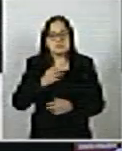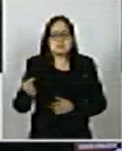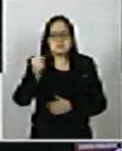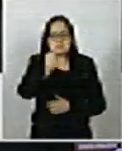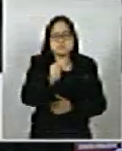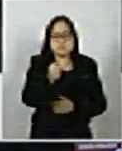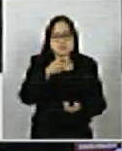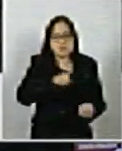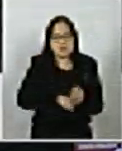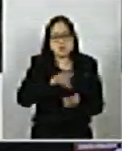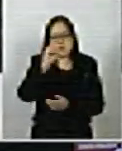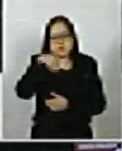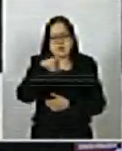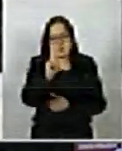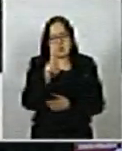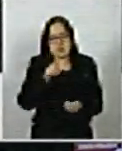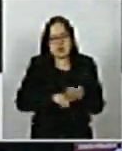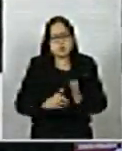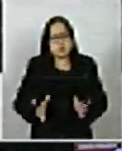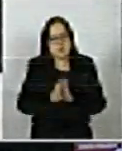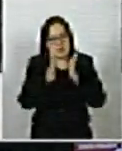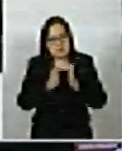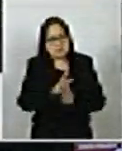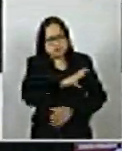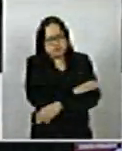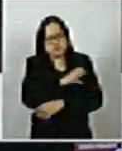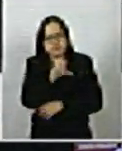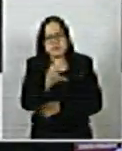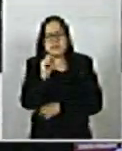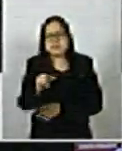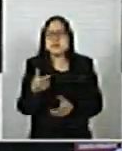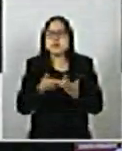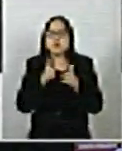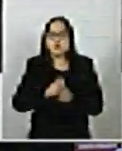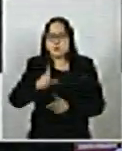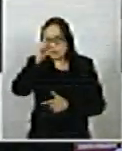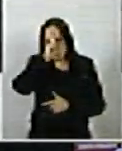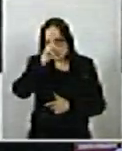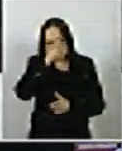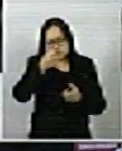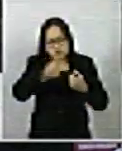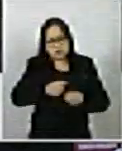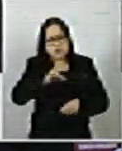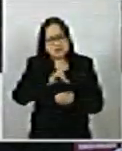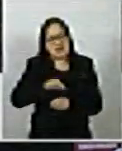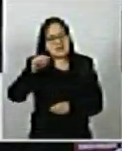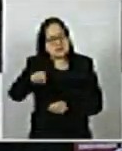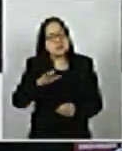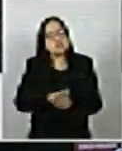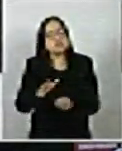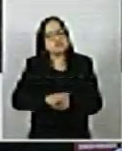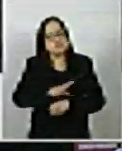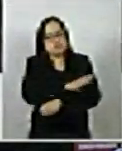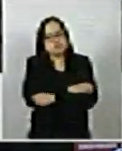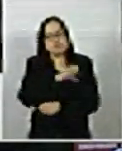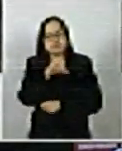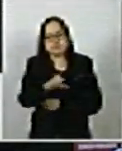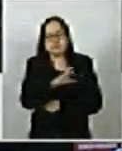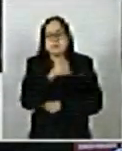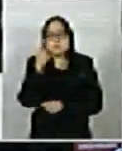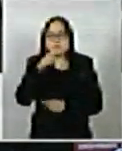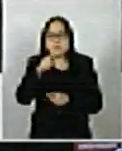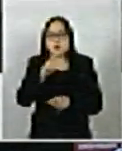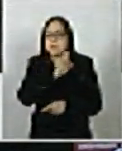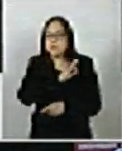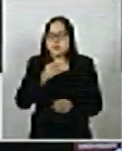de poder cuando sabe ejercer. Y el Consejo de Seguridad es un puesto de poder. Para